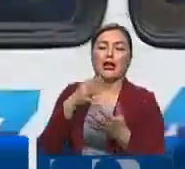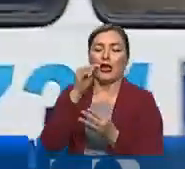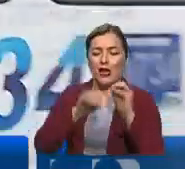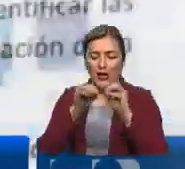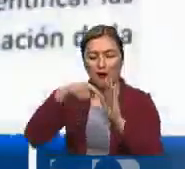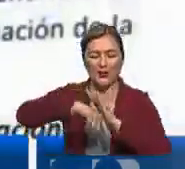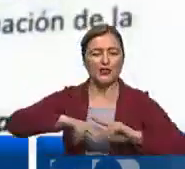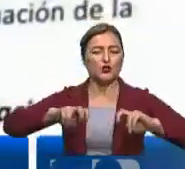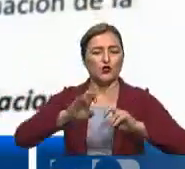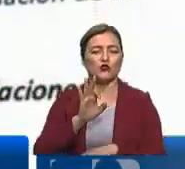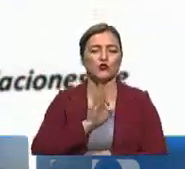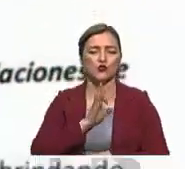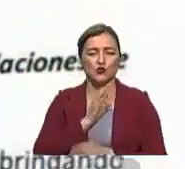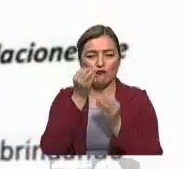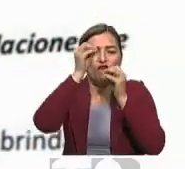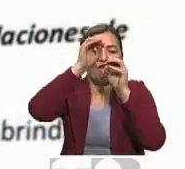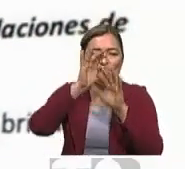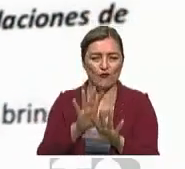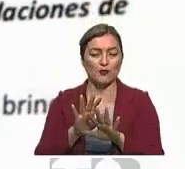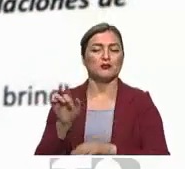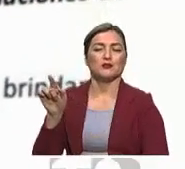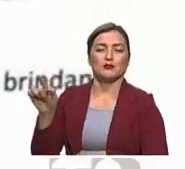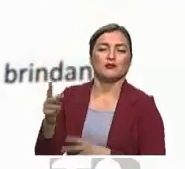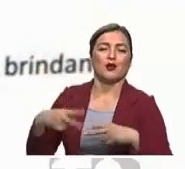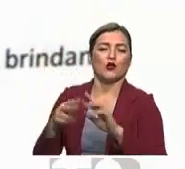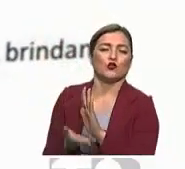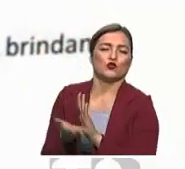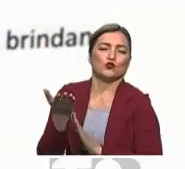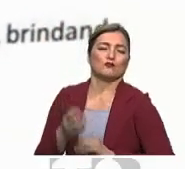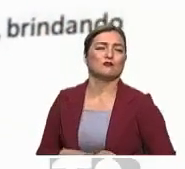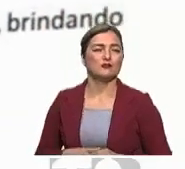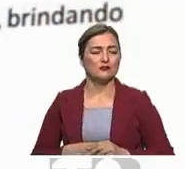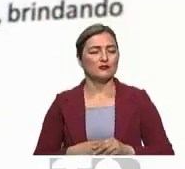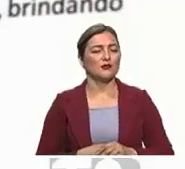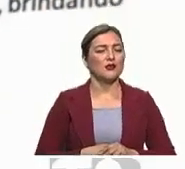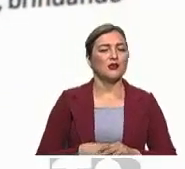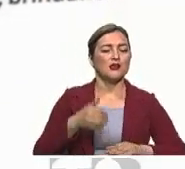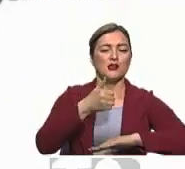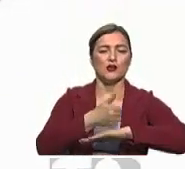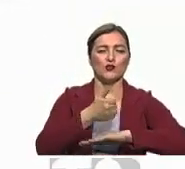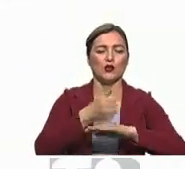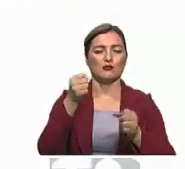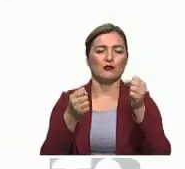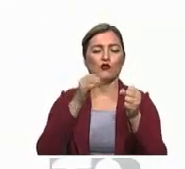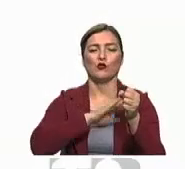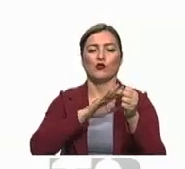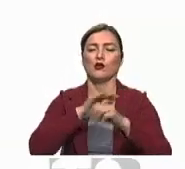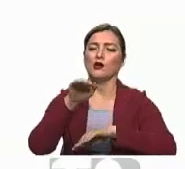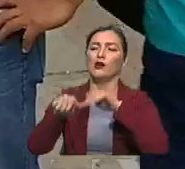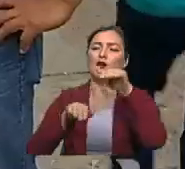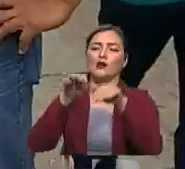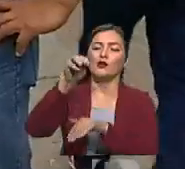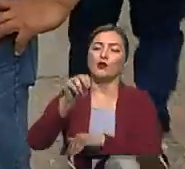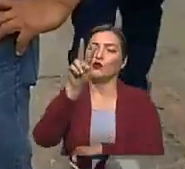30 centavos. En un comunicado, la Autoridad de Tránsito de Guayaquil convocó a una reunión para este martes a las 2 de la tarde al